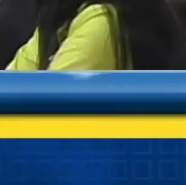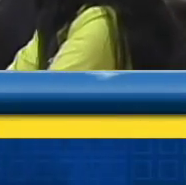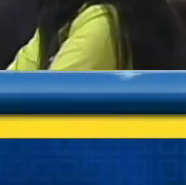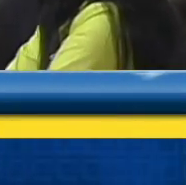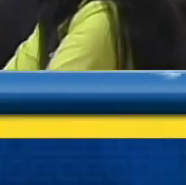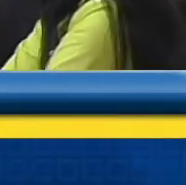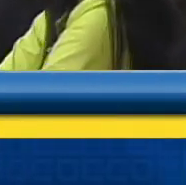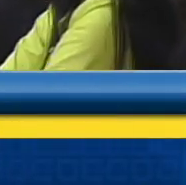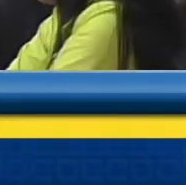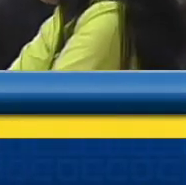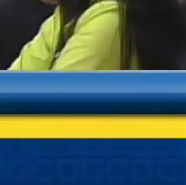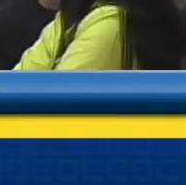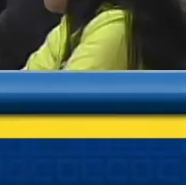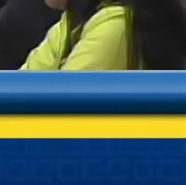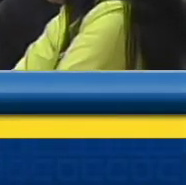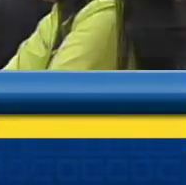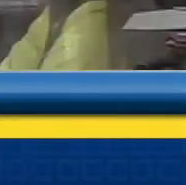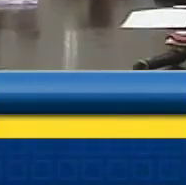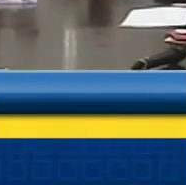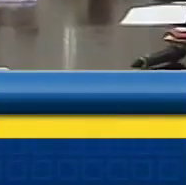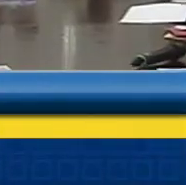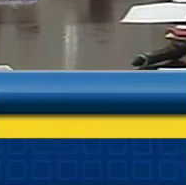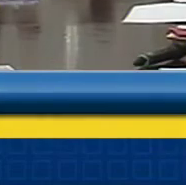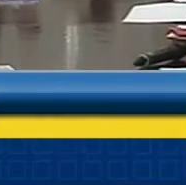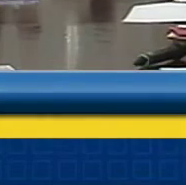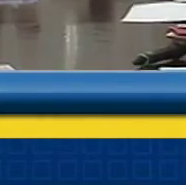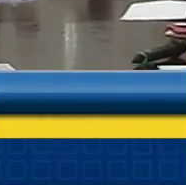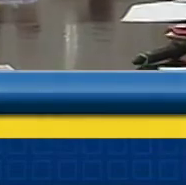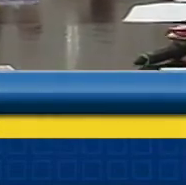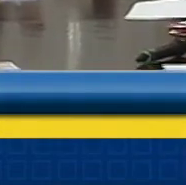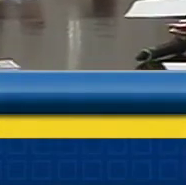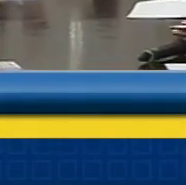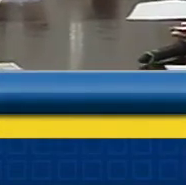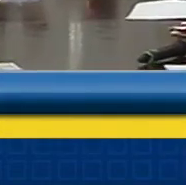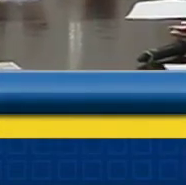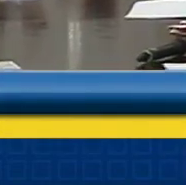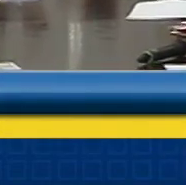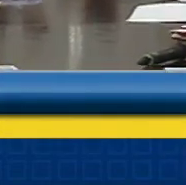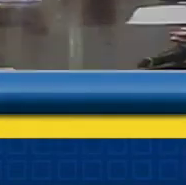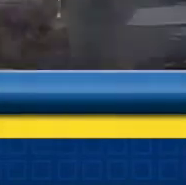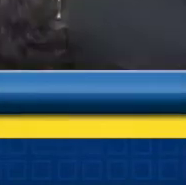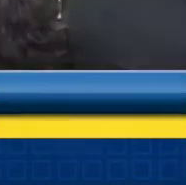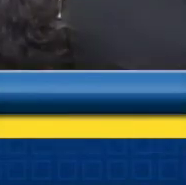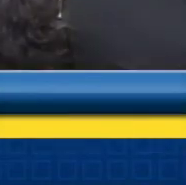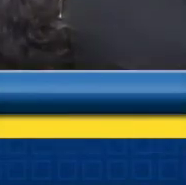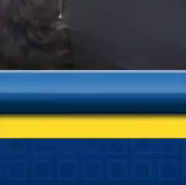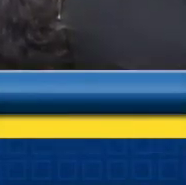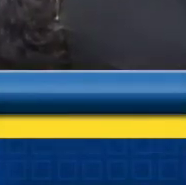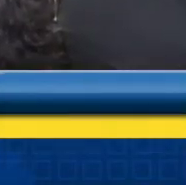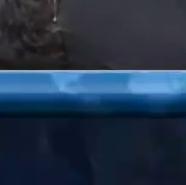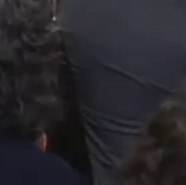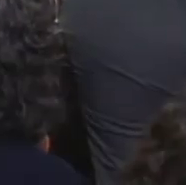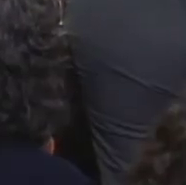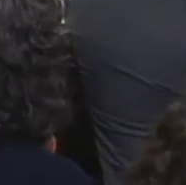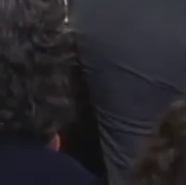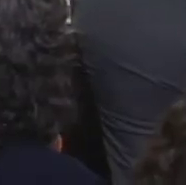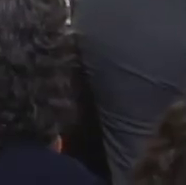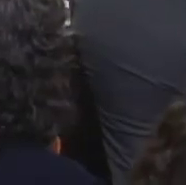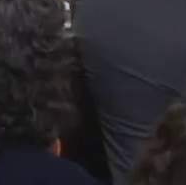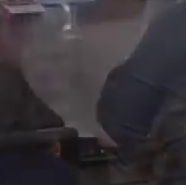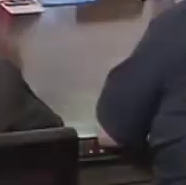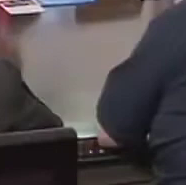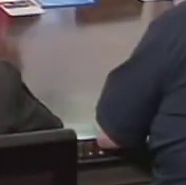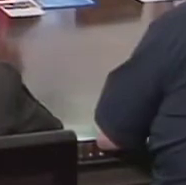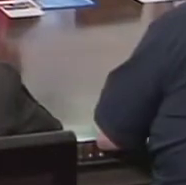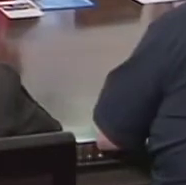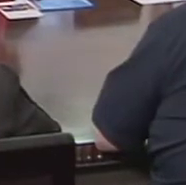la República, Jorge Arriaza, destacó que el gobierno espera que los medios de comunicación contribuyan con la formación ciudadana y se integren para